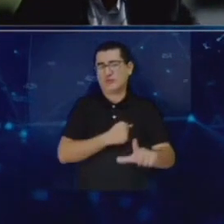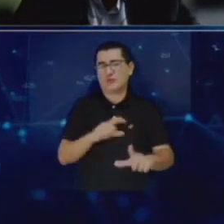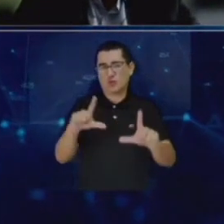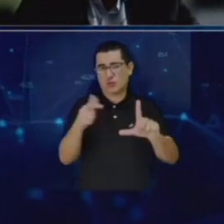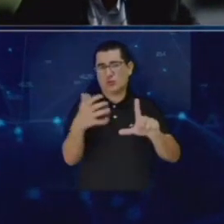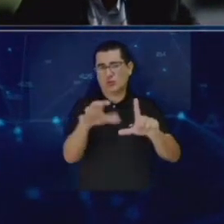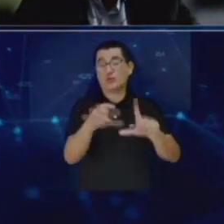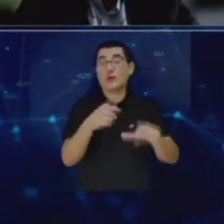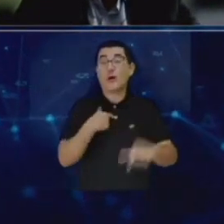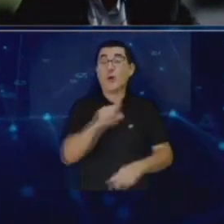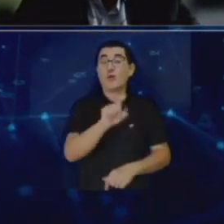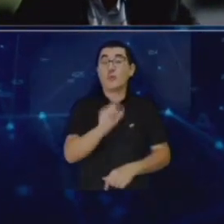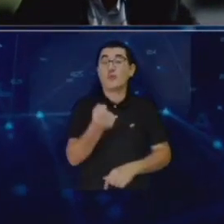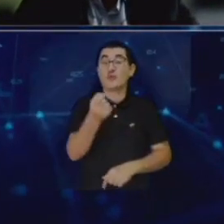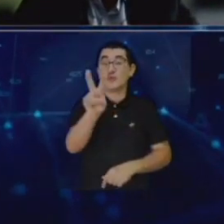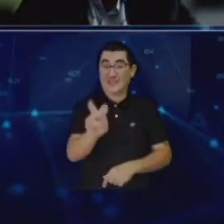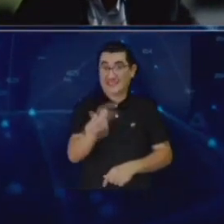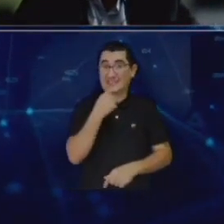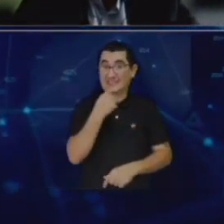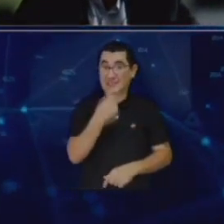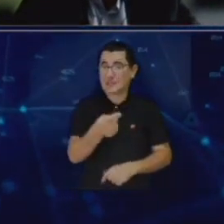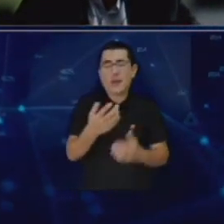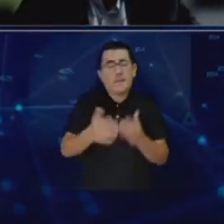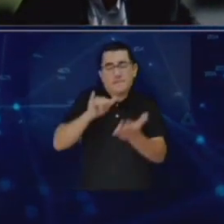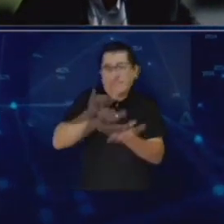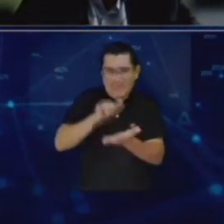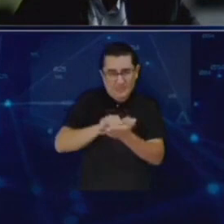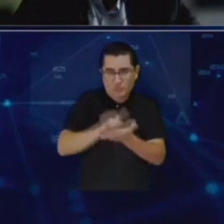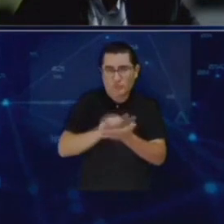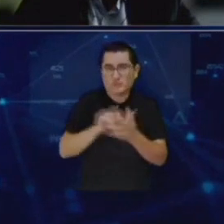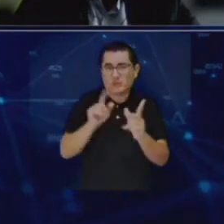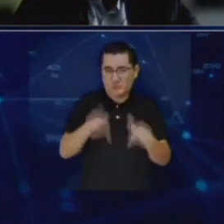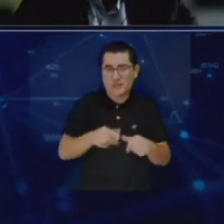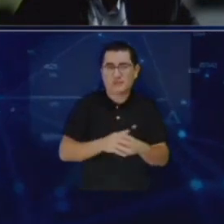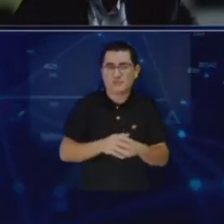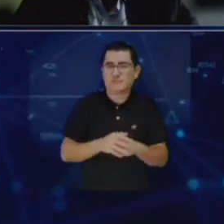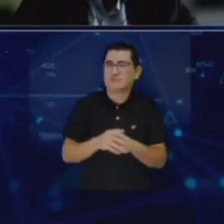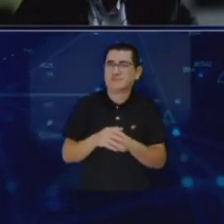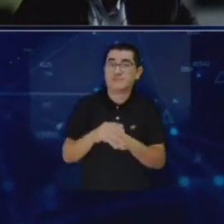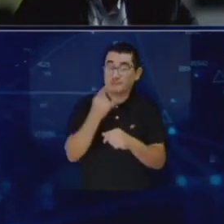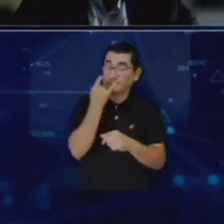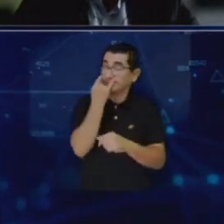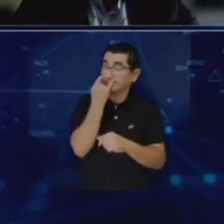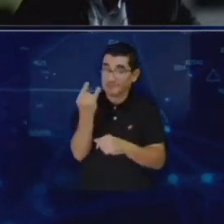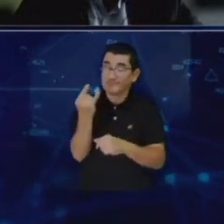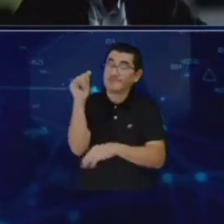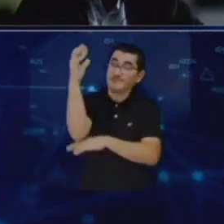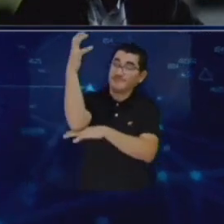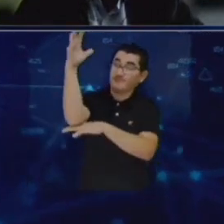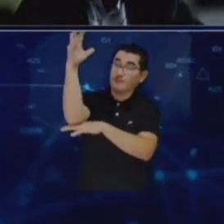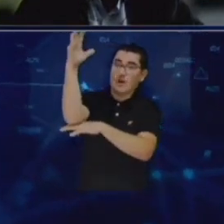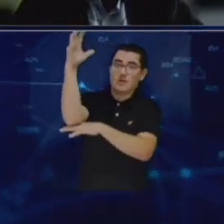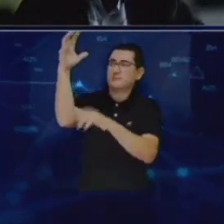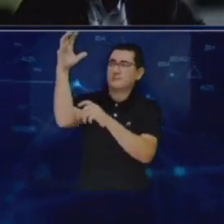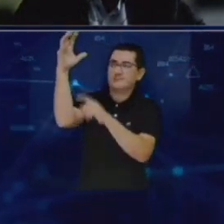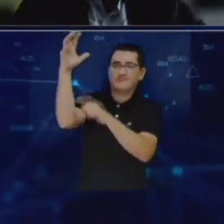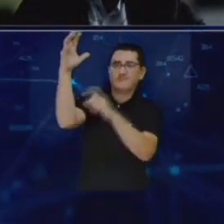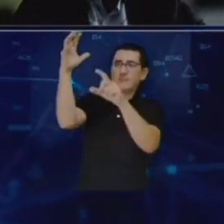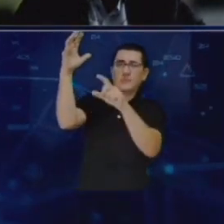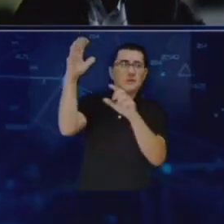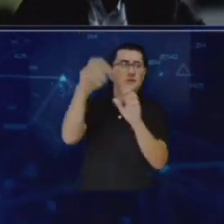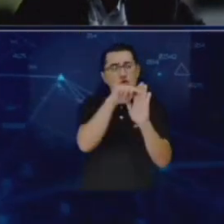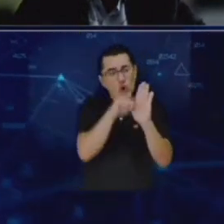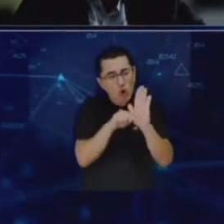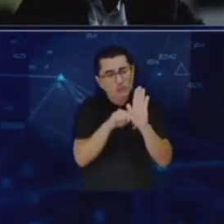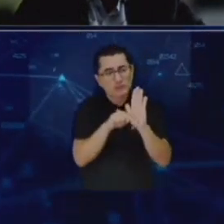para el 1.17, de la misma manera, son enlaces entre satélites, se ha venido tomando debida cuenta de